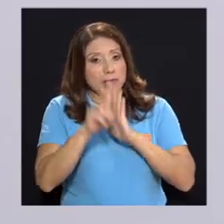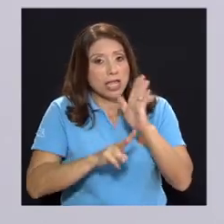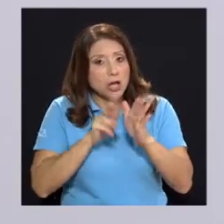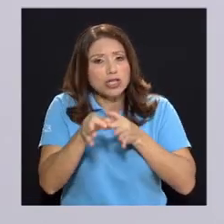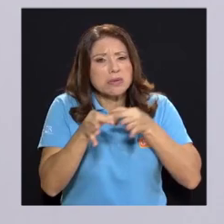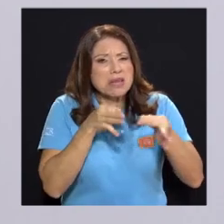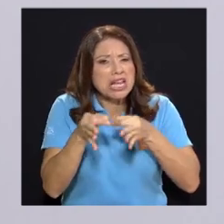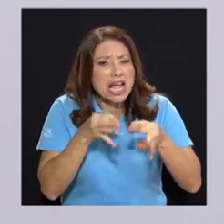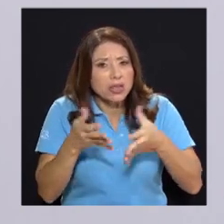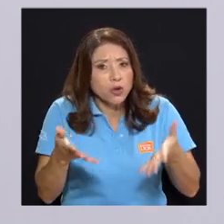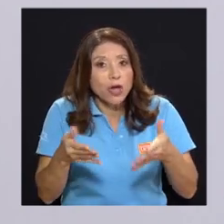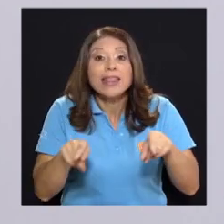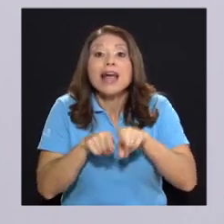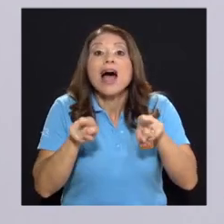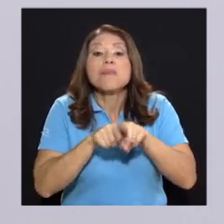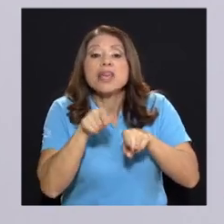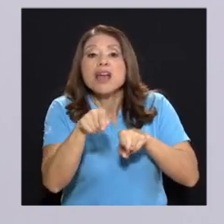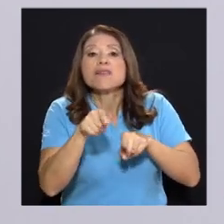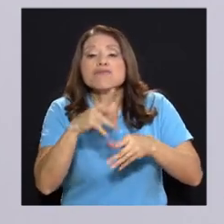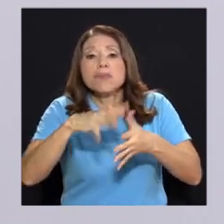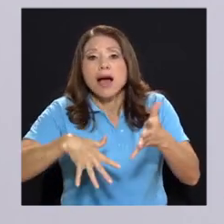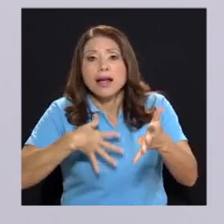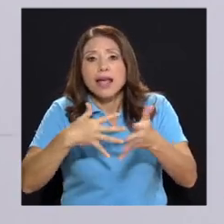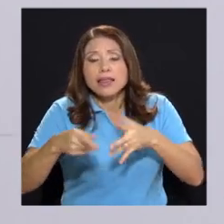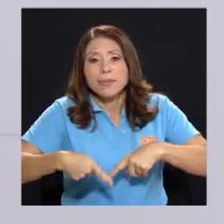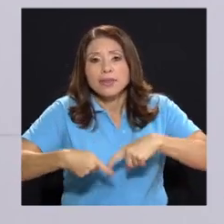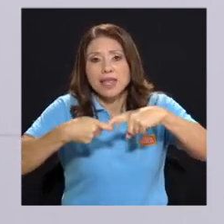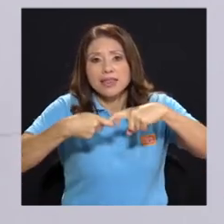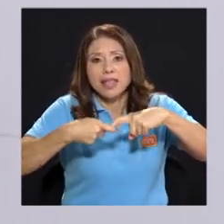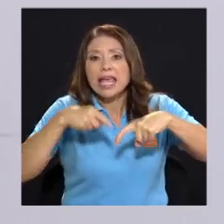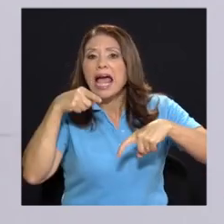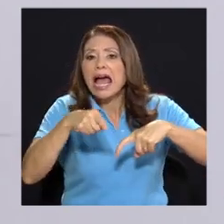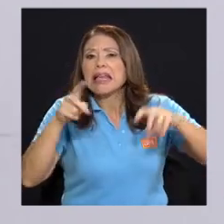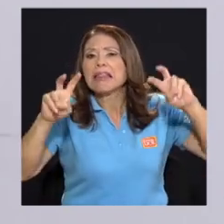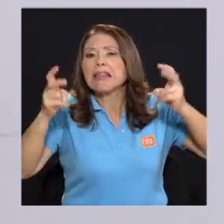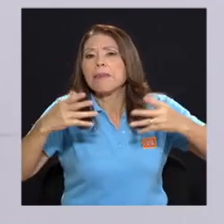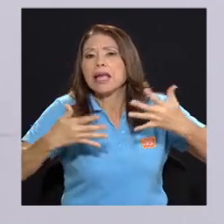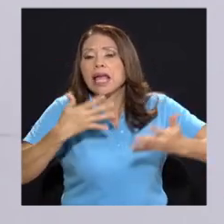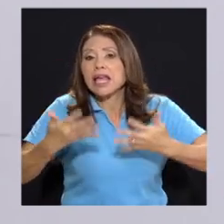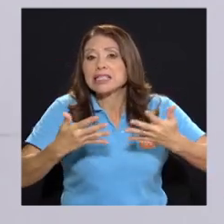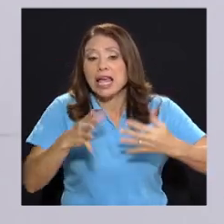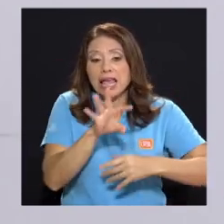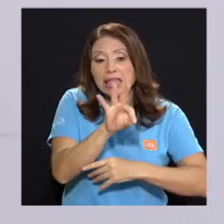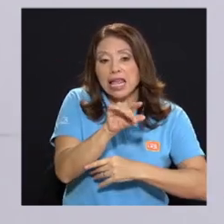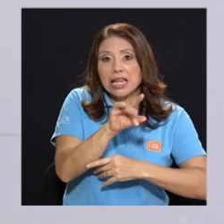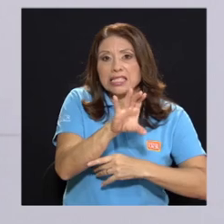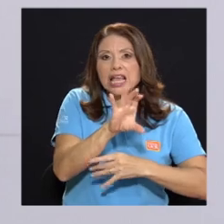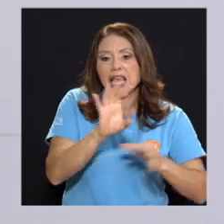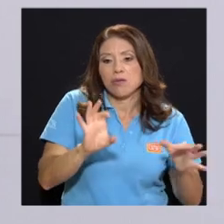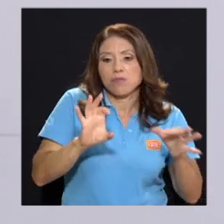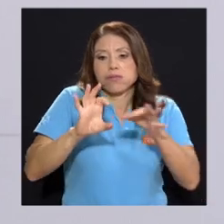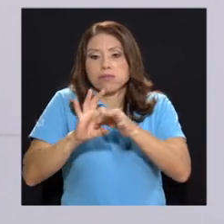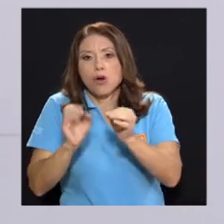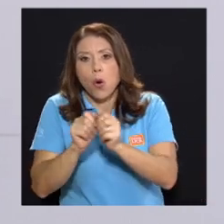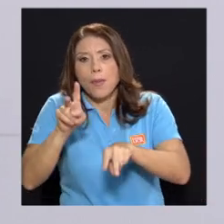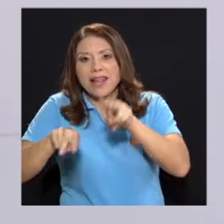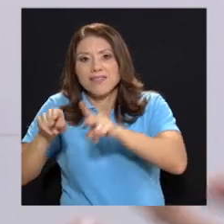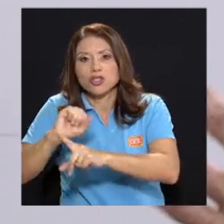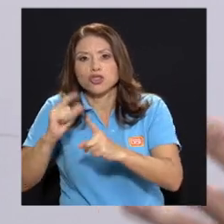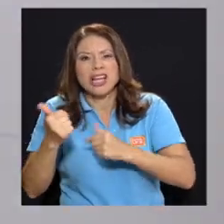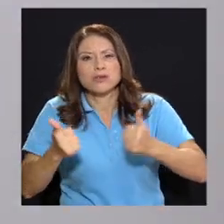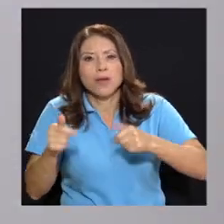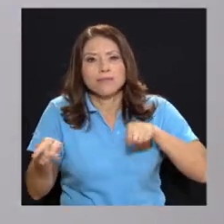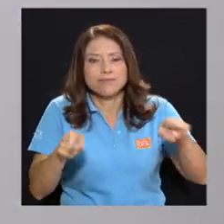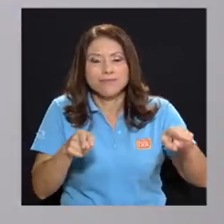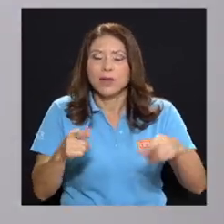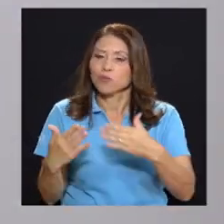una agenda pendiente la gente pendiente y dentro de ellos la en gran el gran tema aquí la vinculación entre tratado de libre comercio y la variable social casualmente